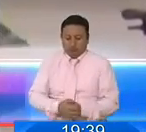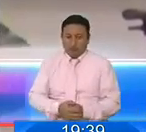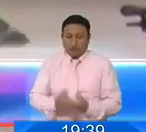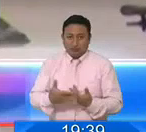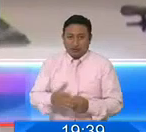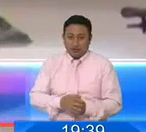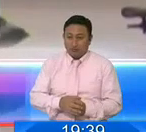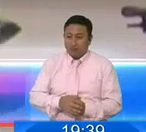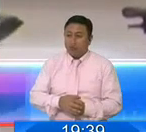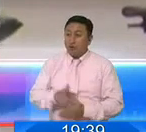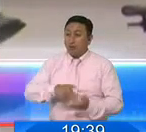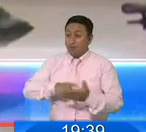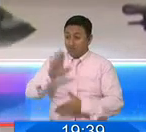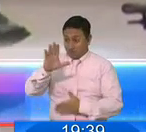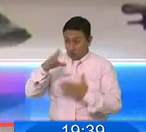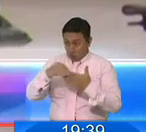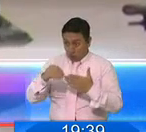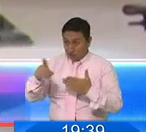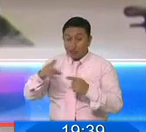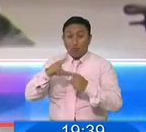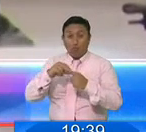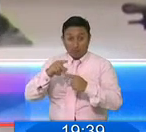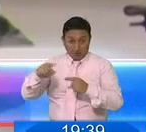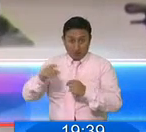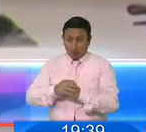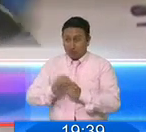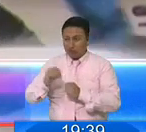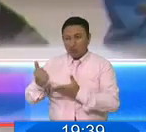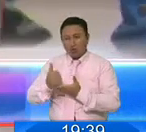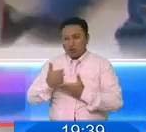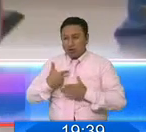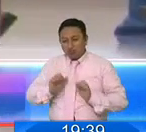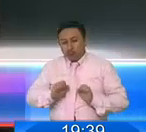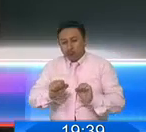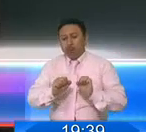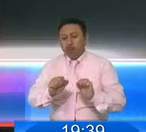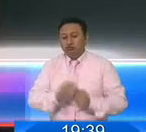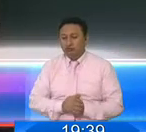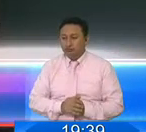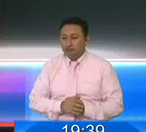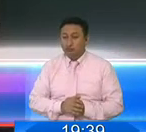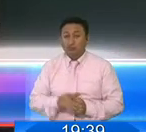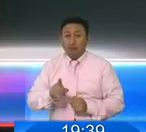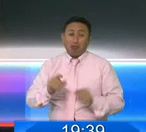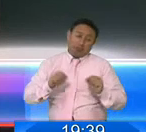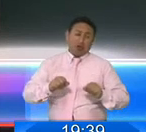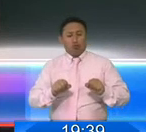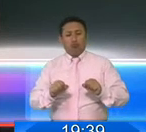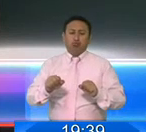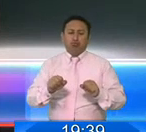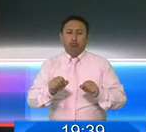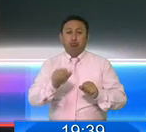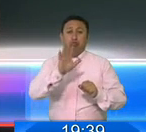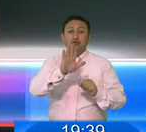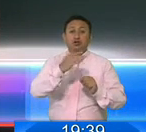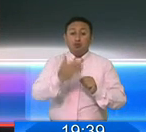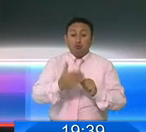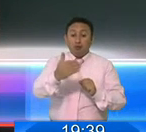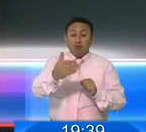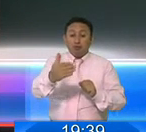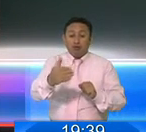le ofreció cinco dólares a un primo menor de edad para que le ayude a empujarlo sin embargo cinco cuadras más adelante